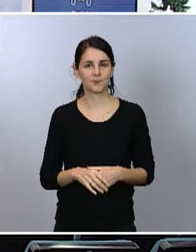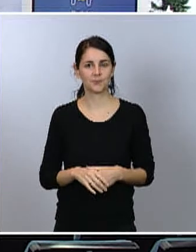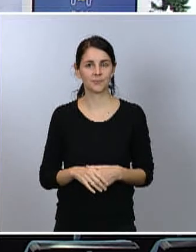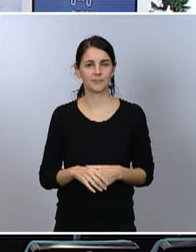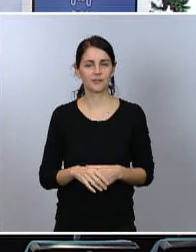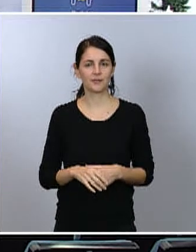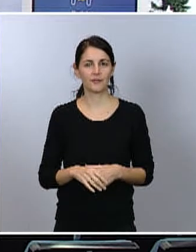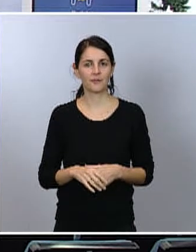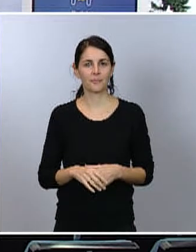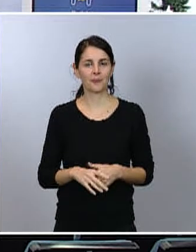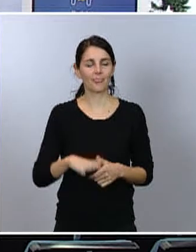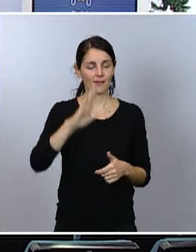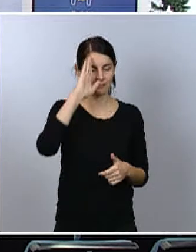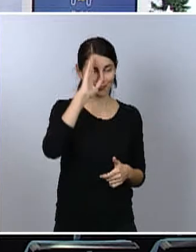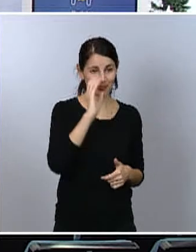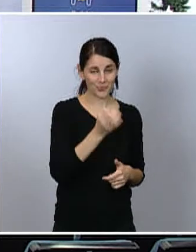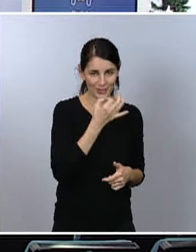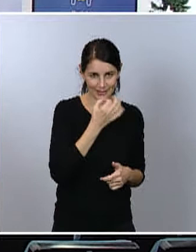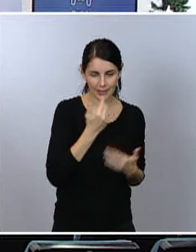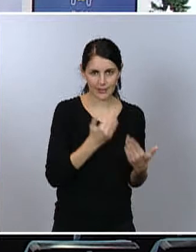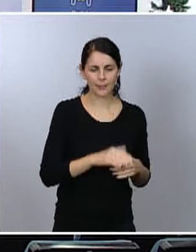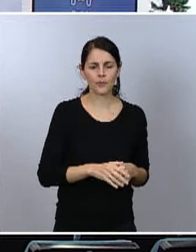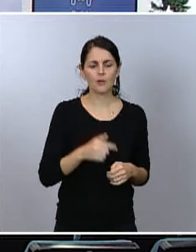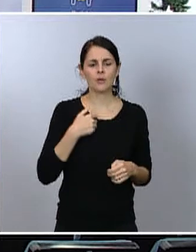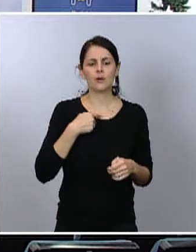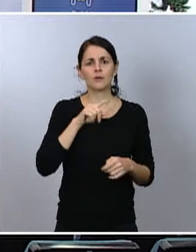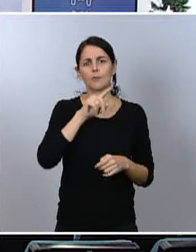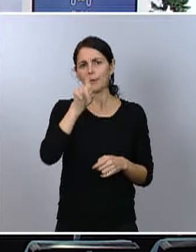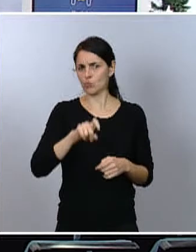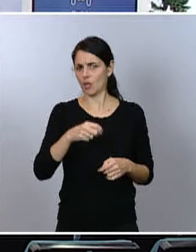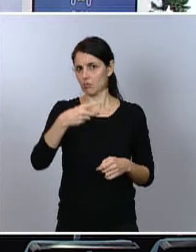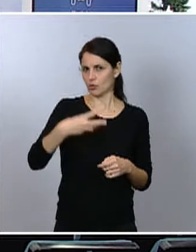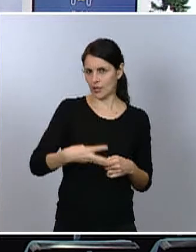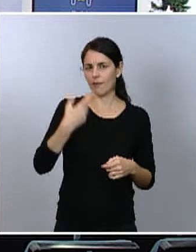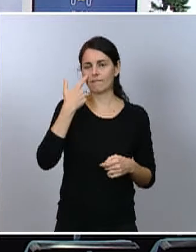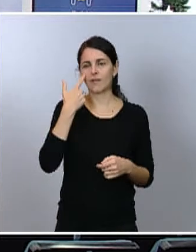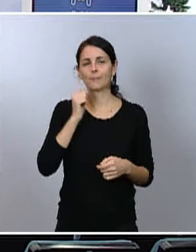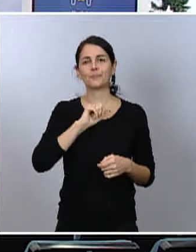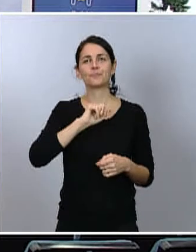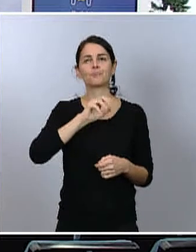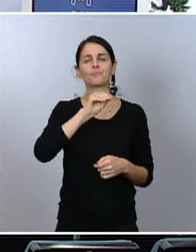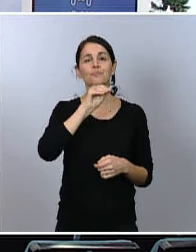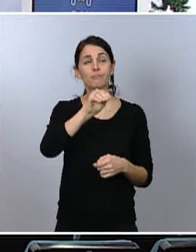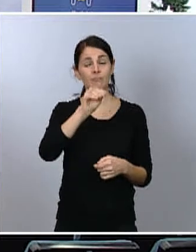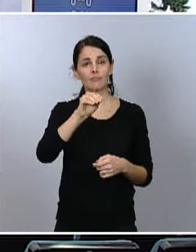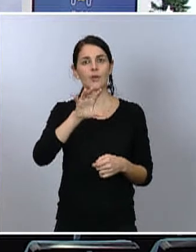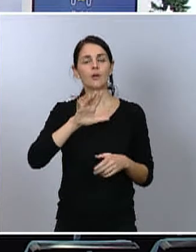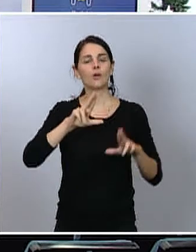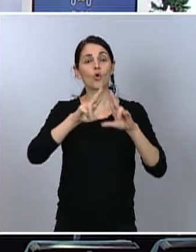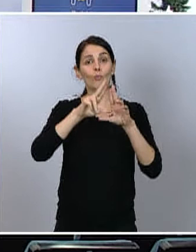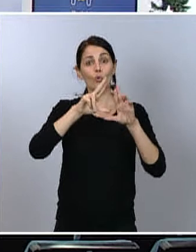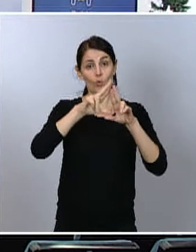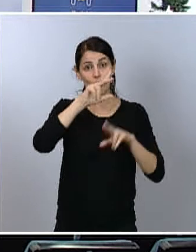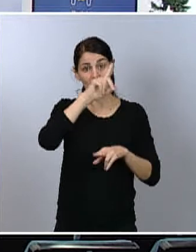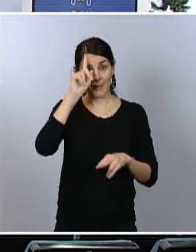Hola, buenas tardes, gracias. Tenía 2 o 3 preguntas. La primera, en la Comunidad de Madrid, en Cuenca y en